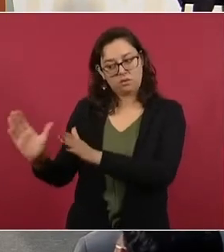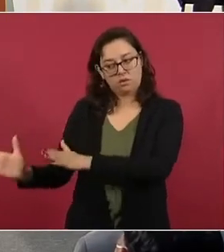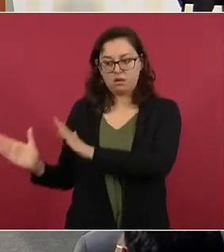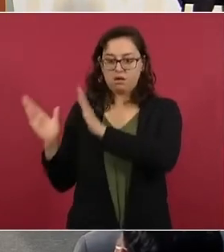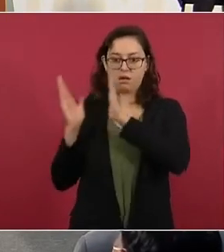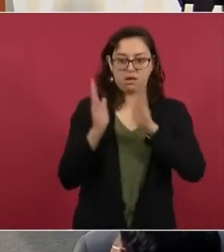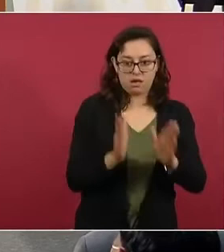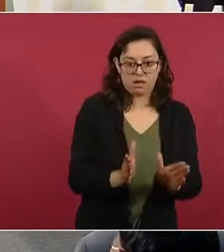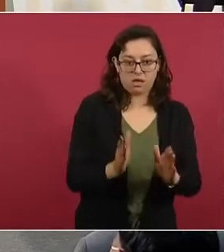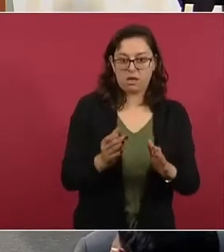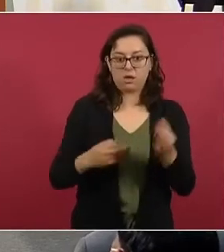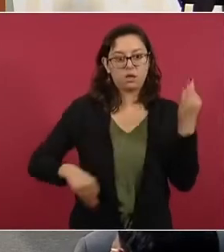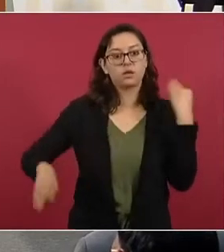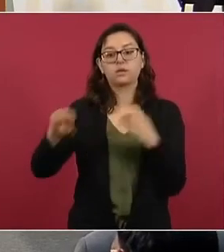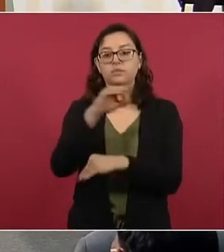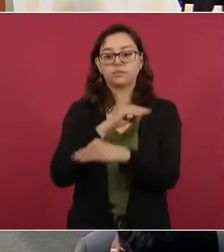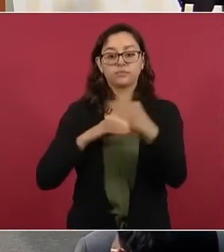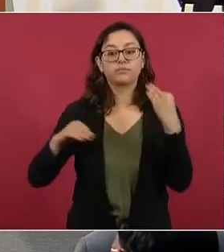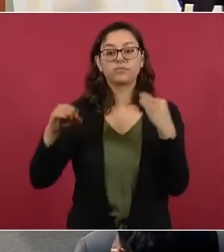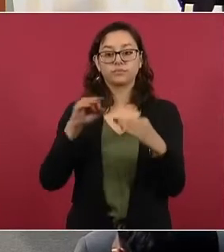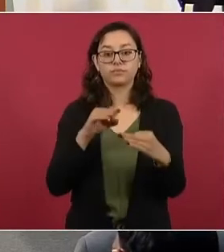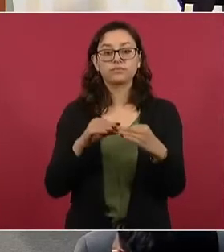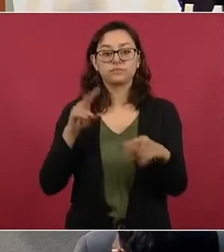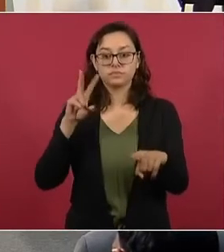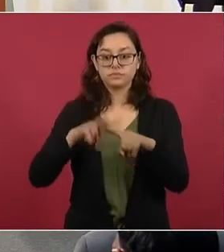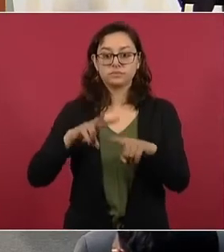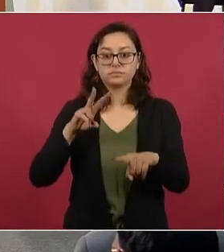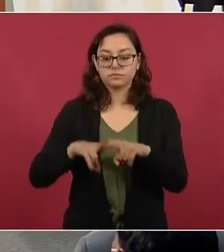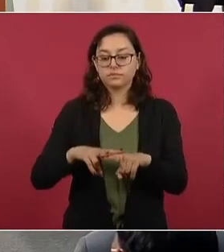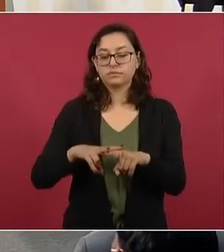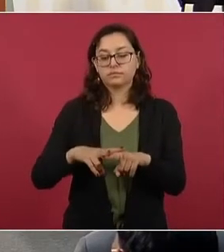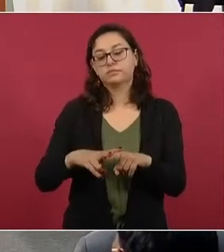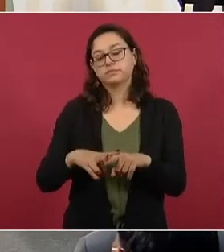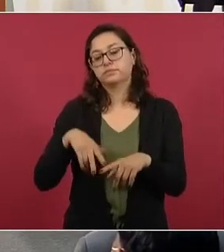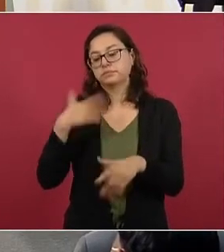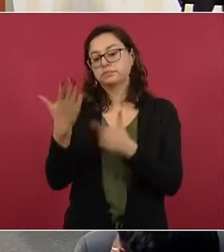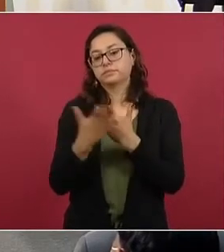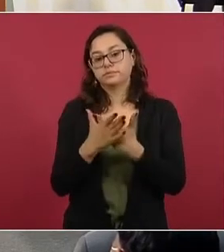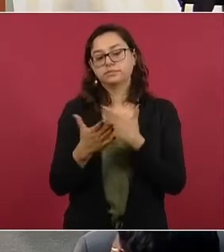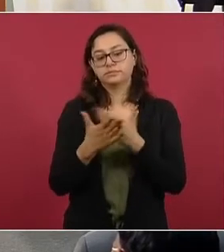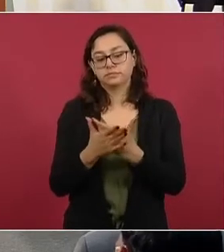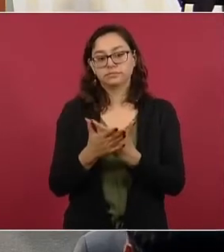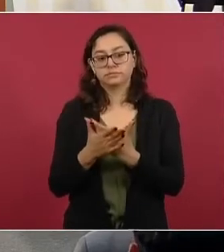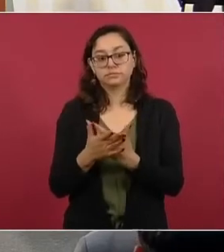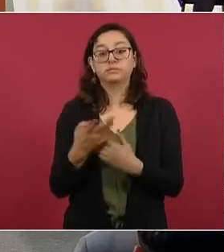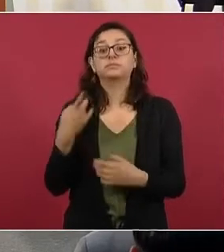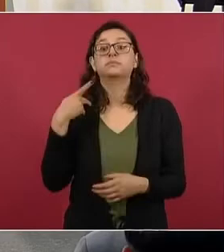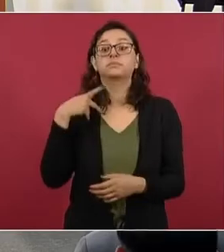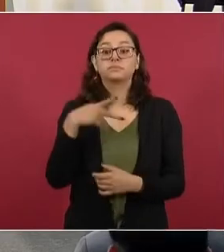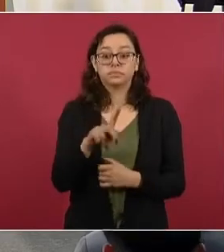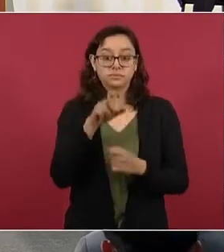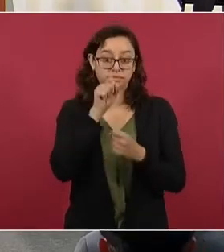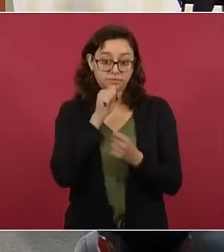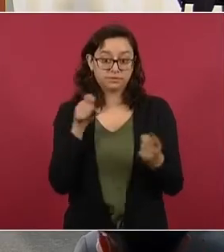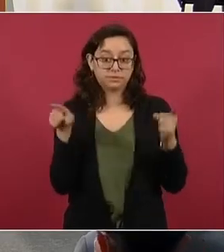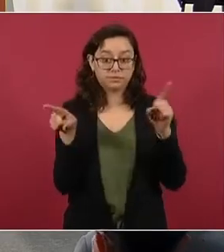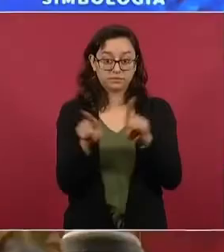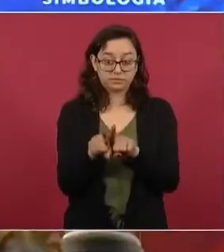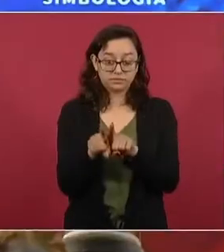es el parque del Jaguar. Pero tenemos